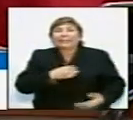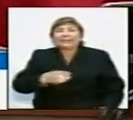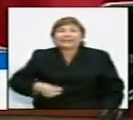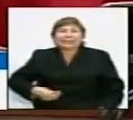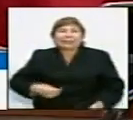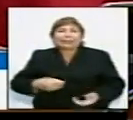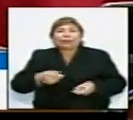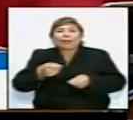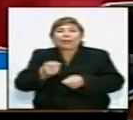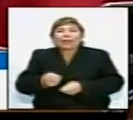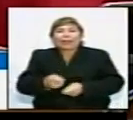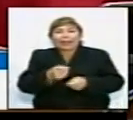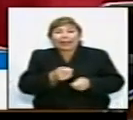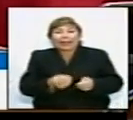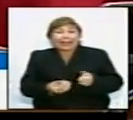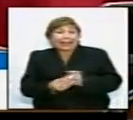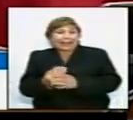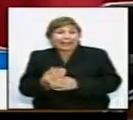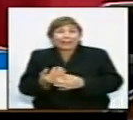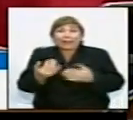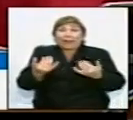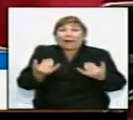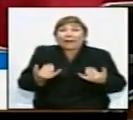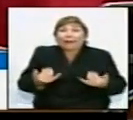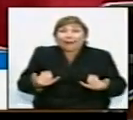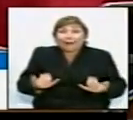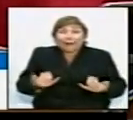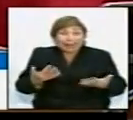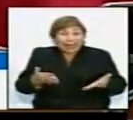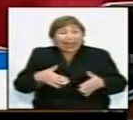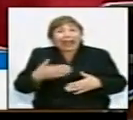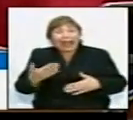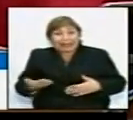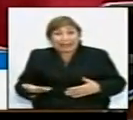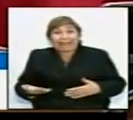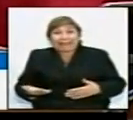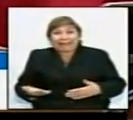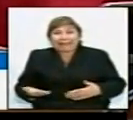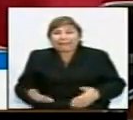Agrarios. Hoy existe